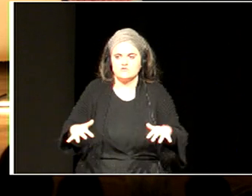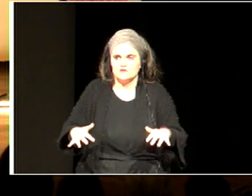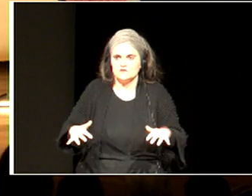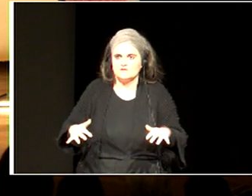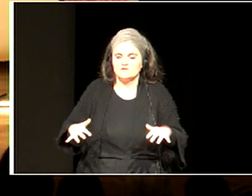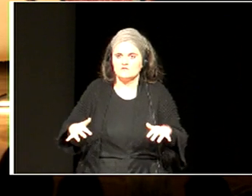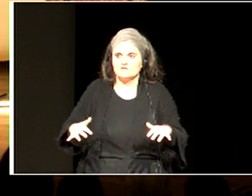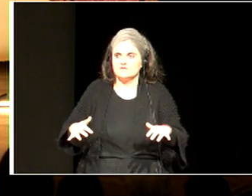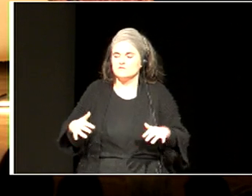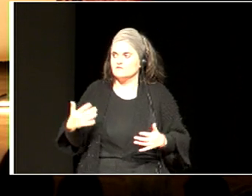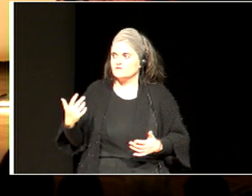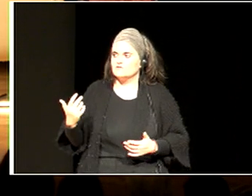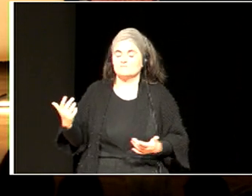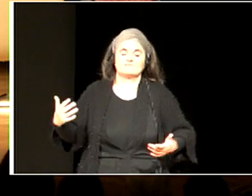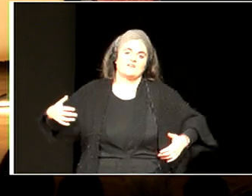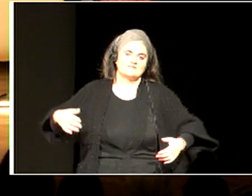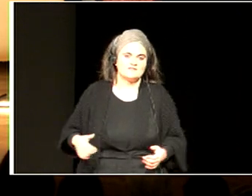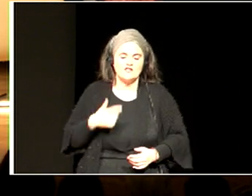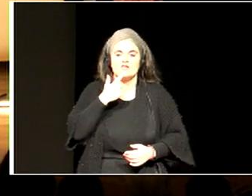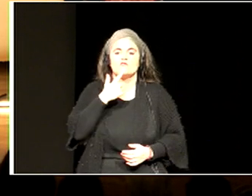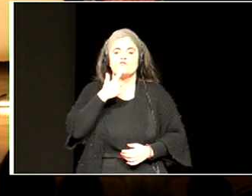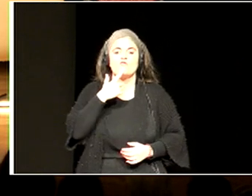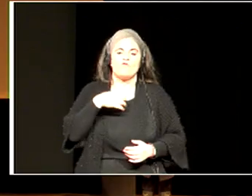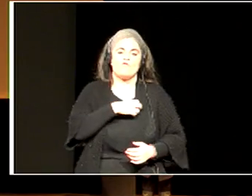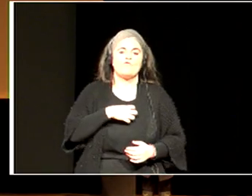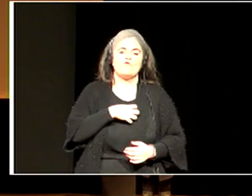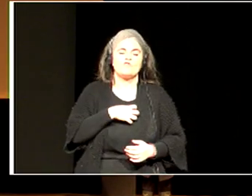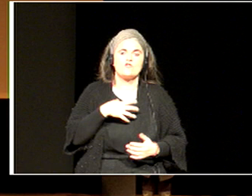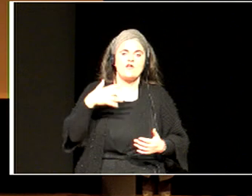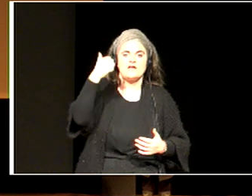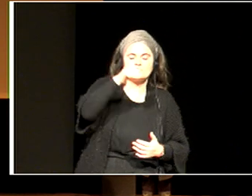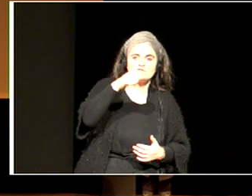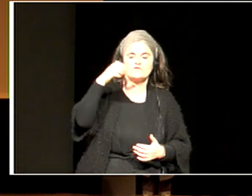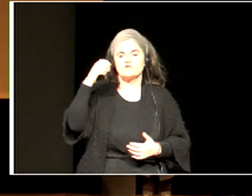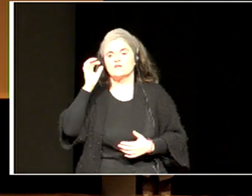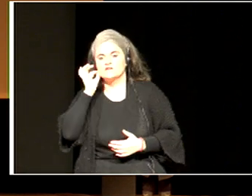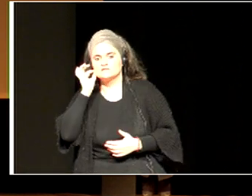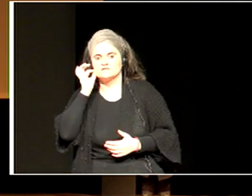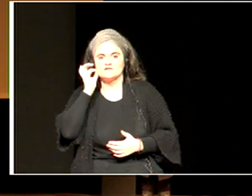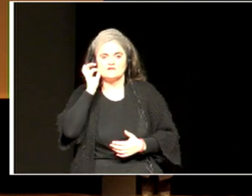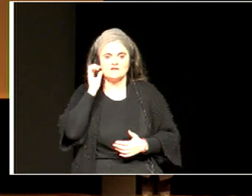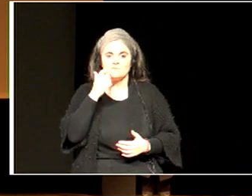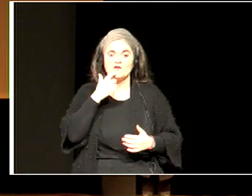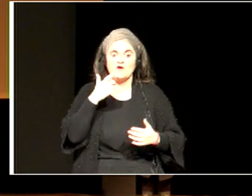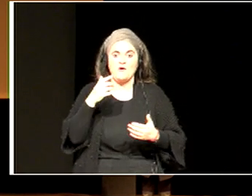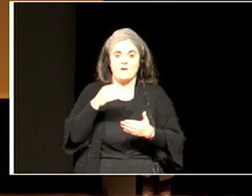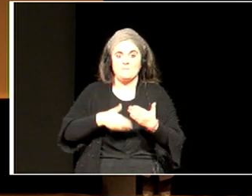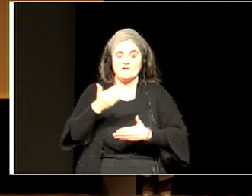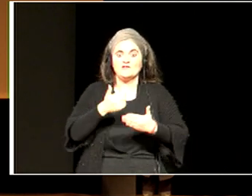genérico masculino dice claro funcionarios y funcionarias estar si no dice el periodista y también muchas mujeres